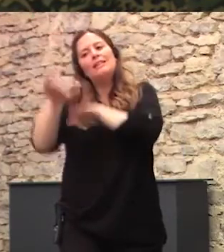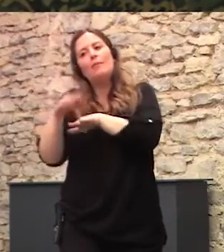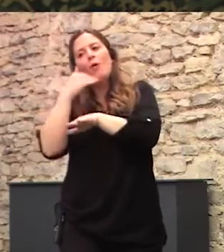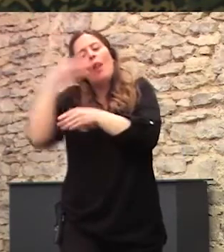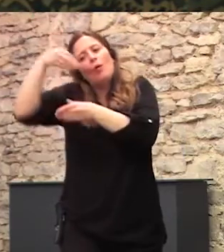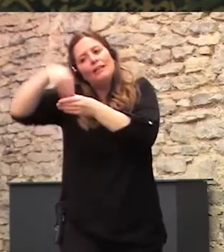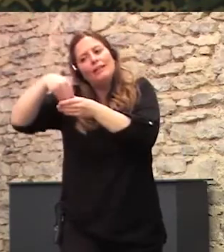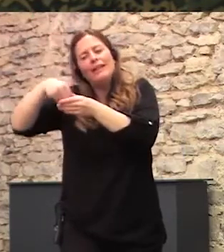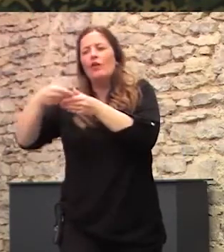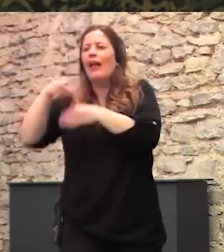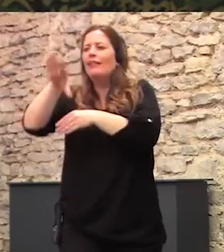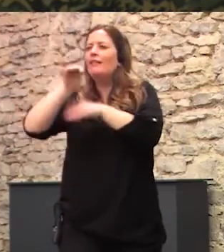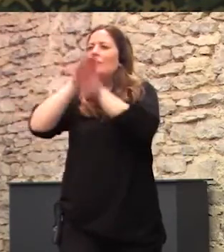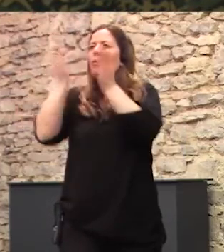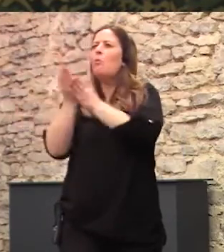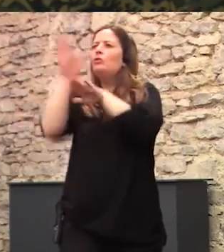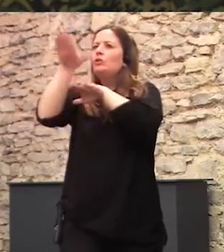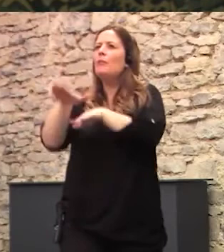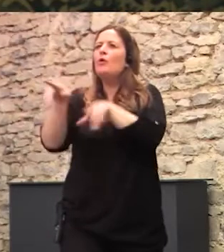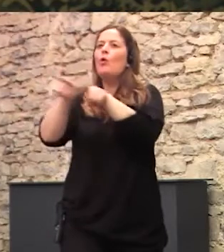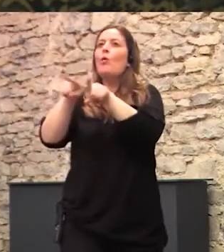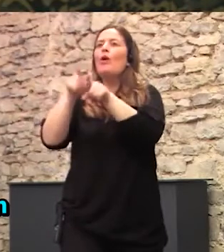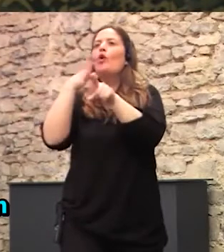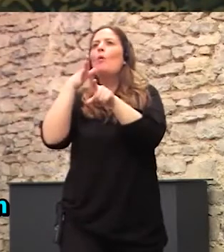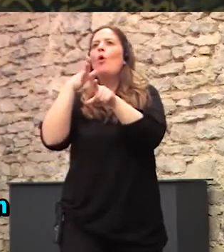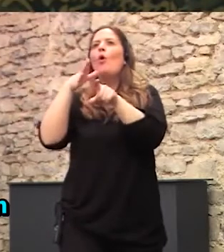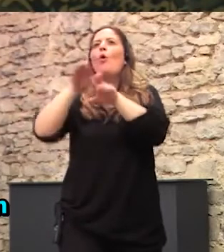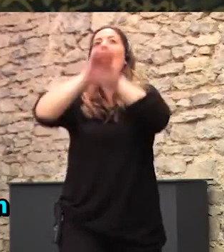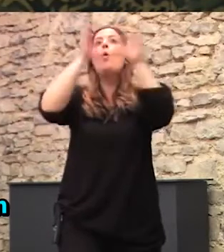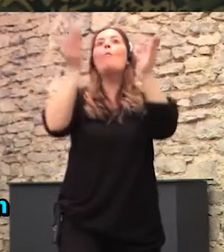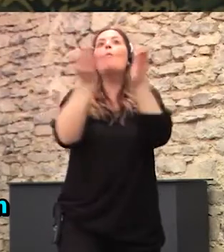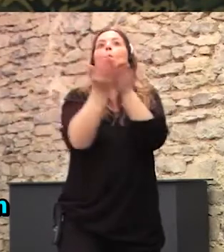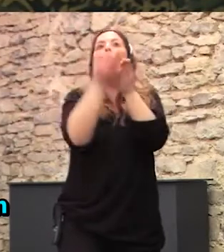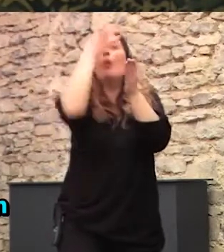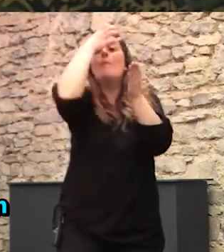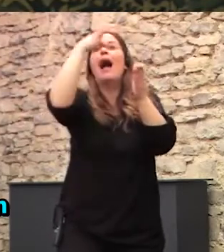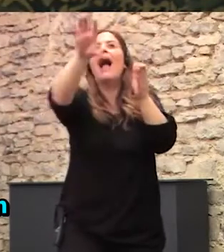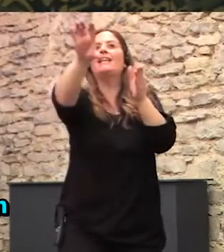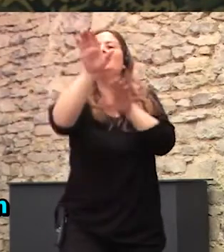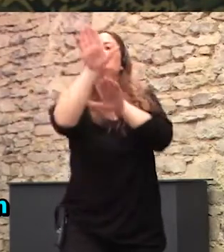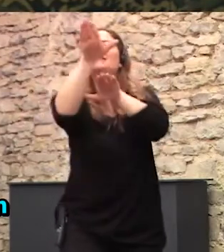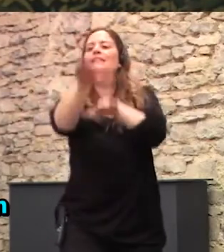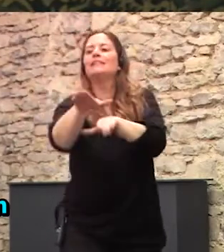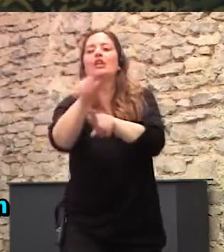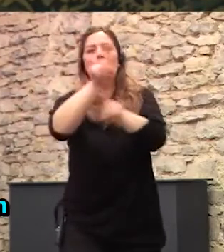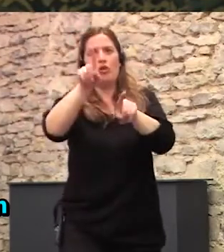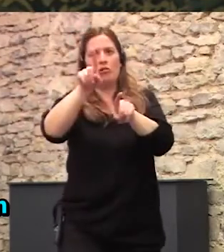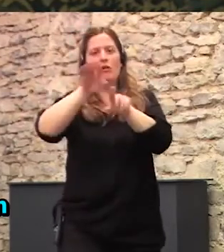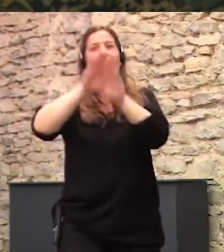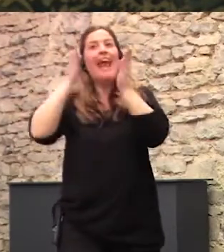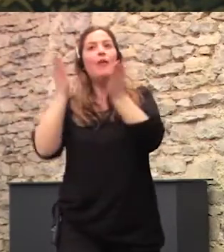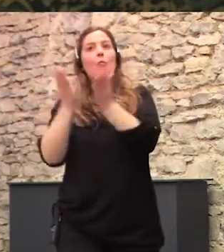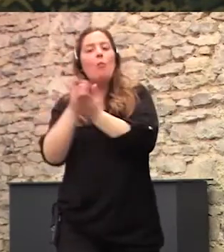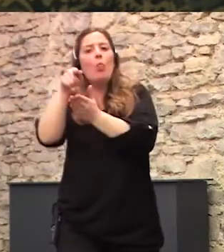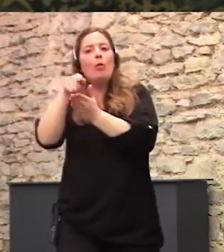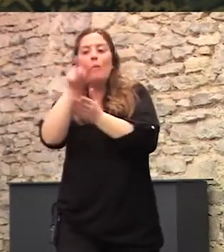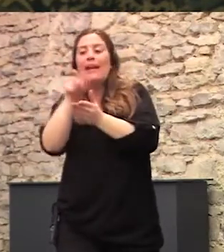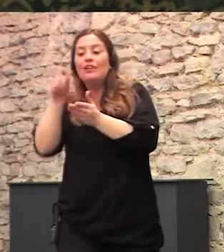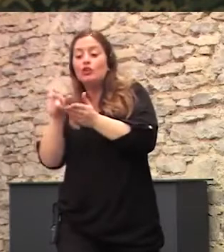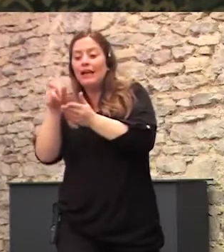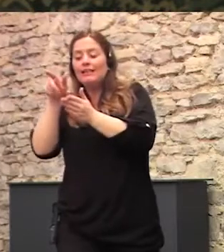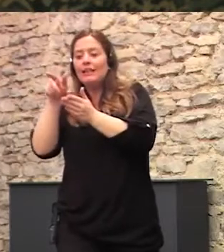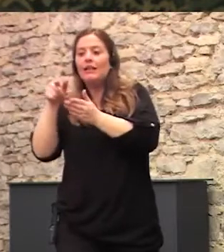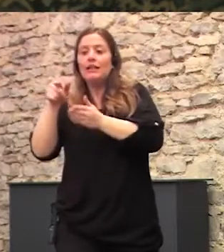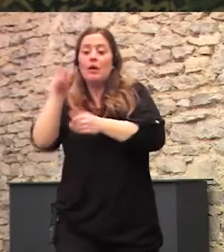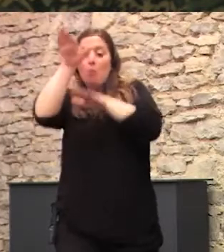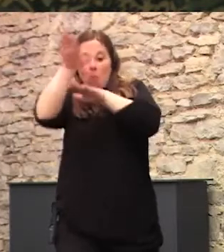no como mundo geográfico islámico, sino como el mundo en el que evolucionan las personas musulmanas, que puede ser en Occidente, que